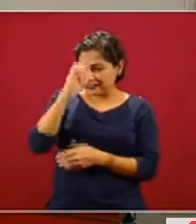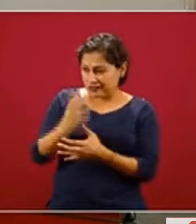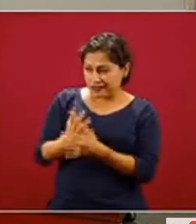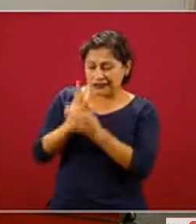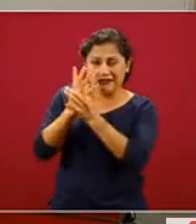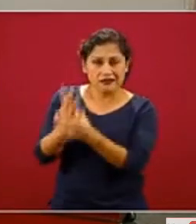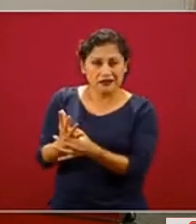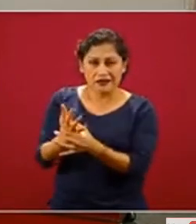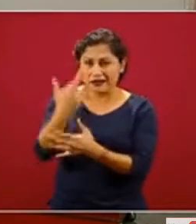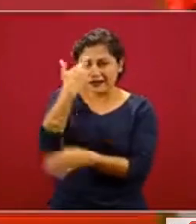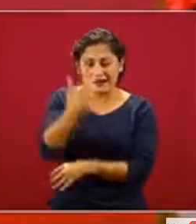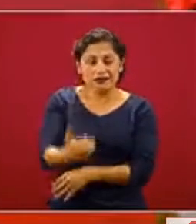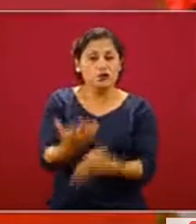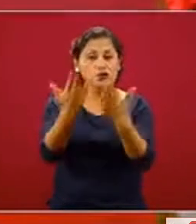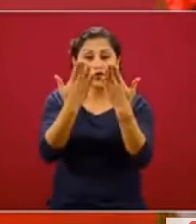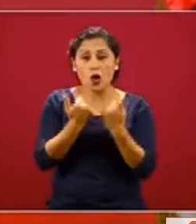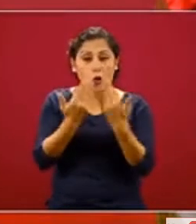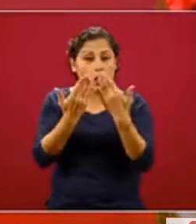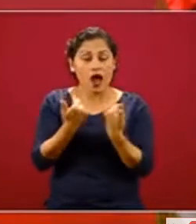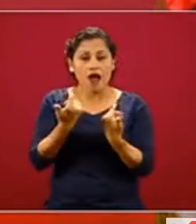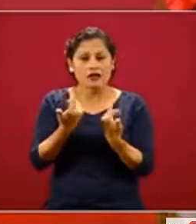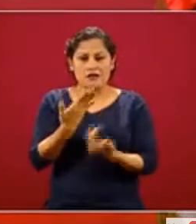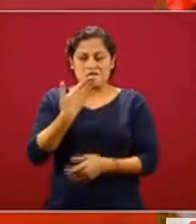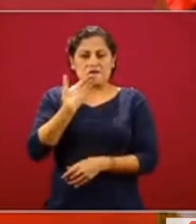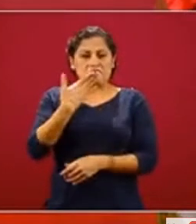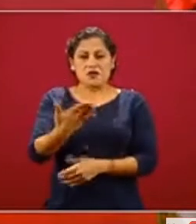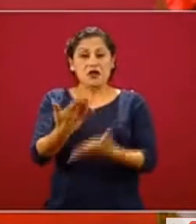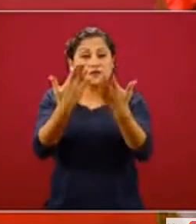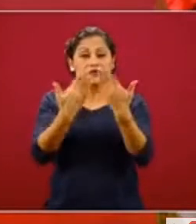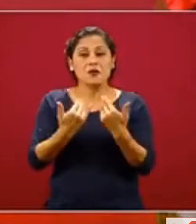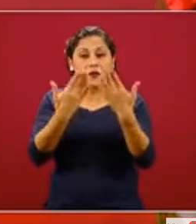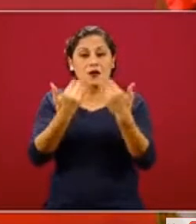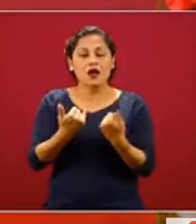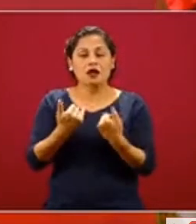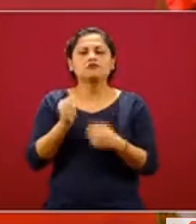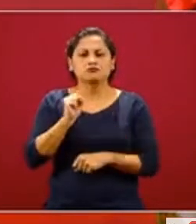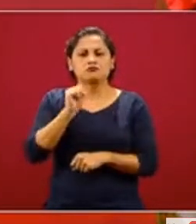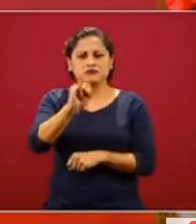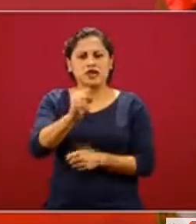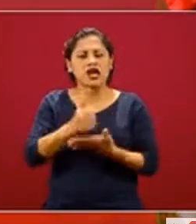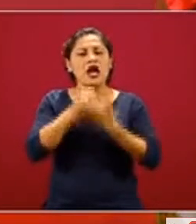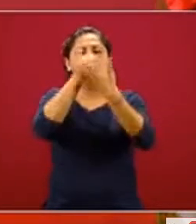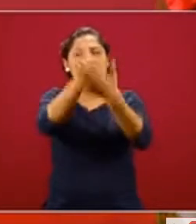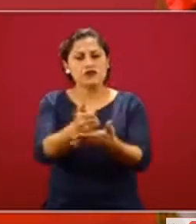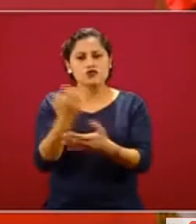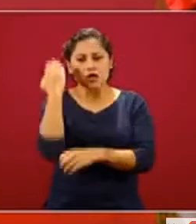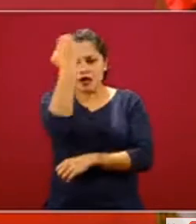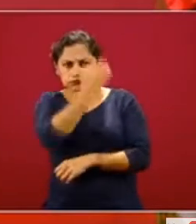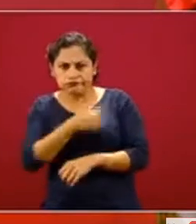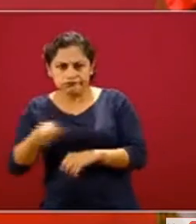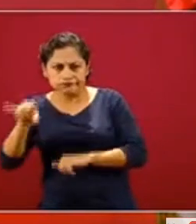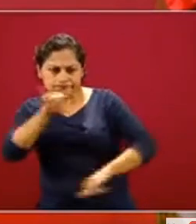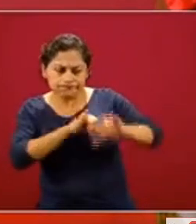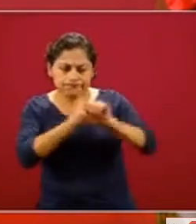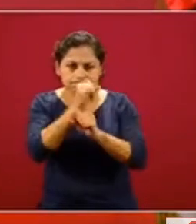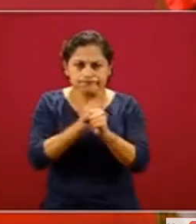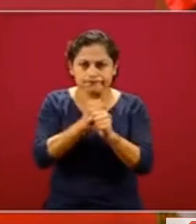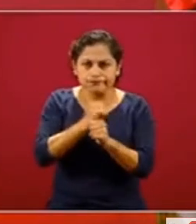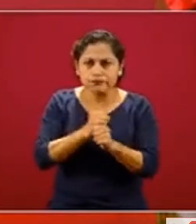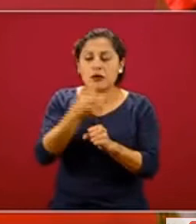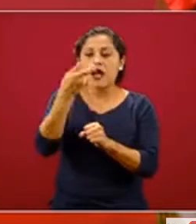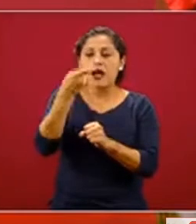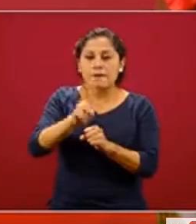científico apropiado. Desde luego, hacer pruebas tiene su utilidad, pero hacerlas racionalmente, con objetivos